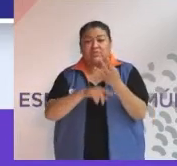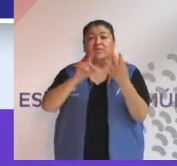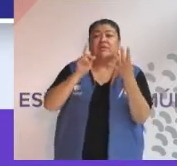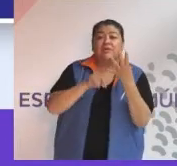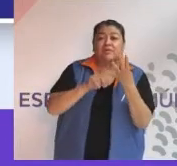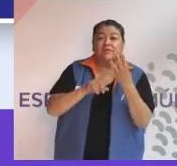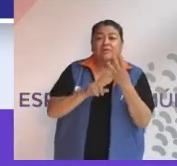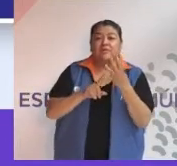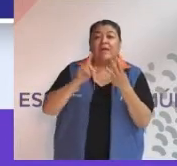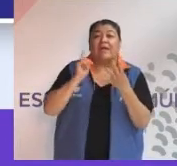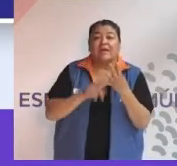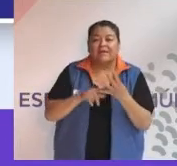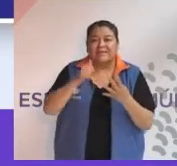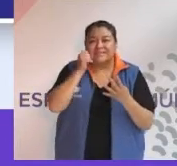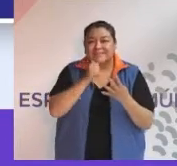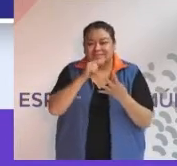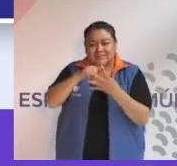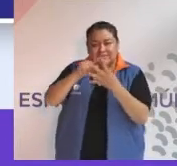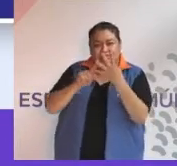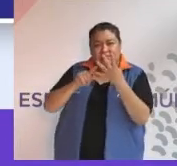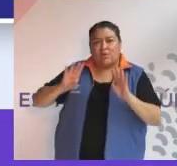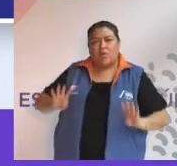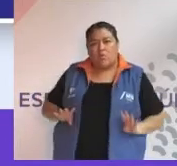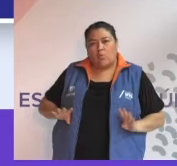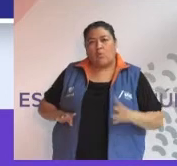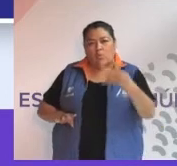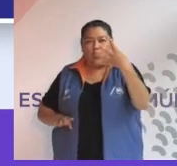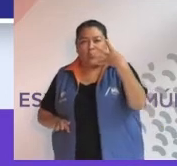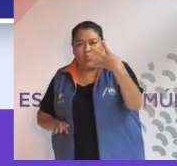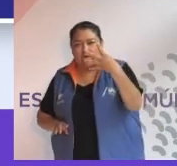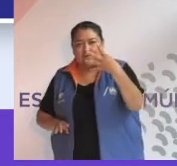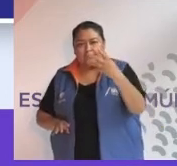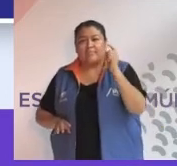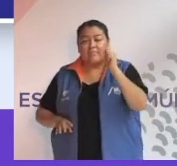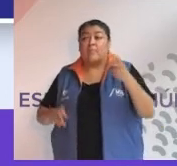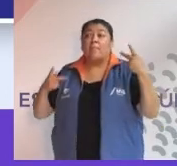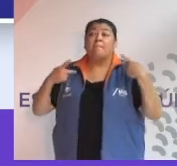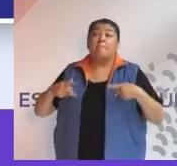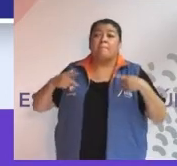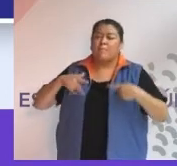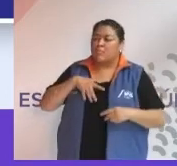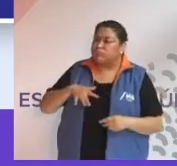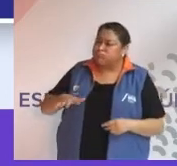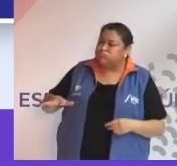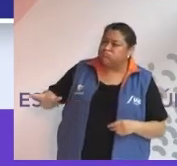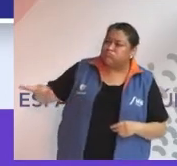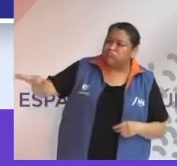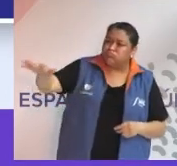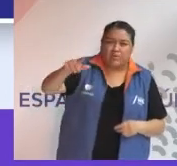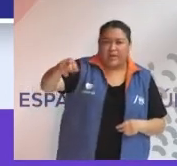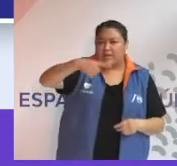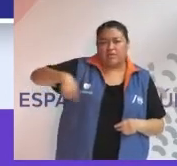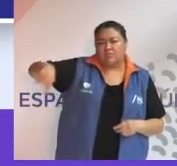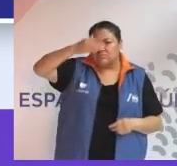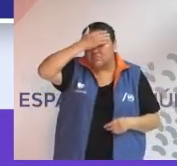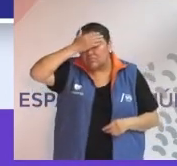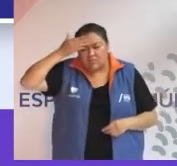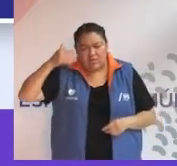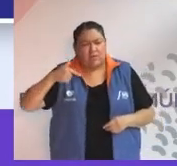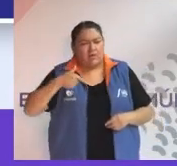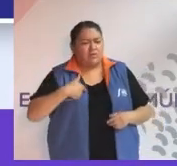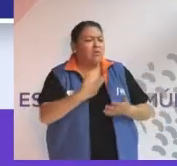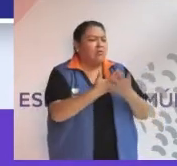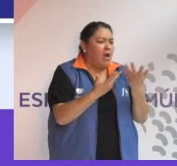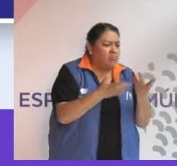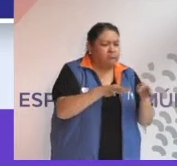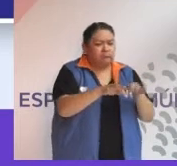manera que beneficie a la comunidad. Esas son las 4 cosas. Entonces, lo que toda la gente hace no se da cuenta lo que es. Entonces, vamos a hablar un poco de confianza,